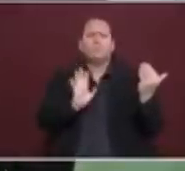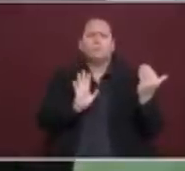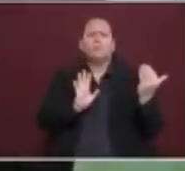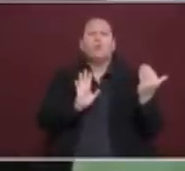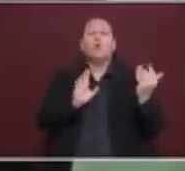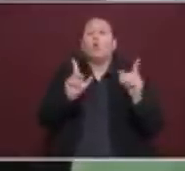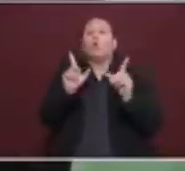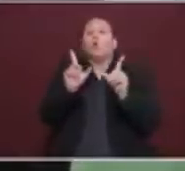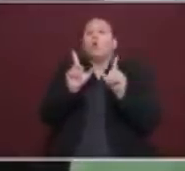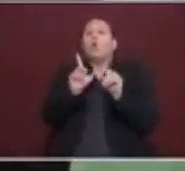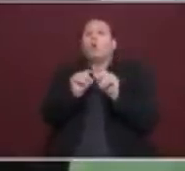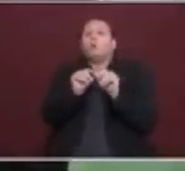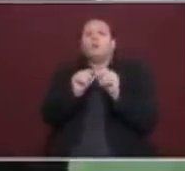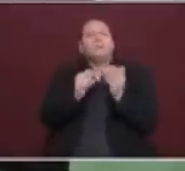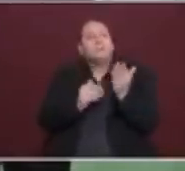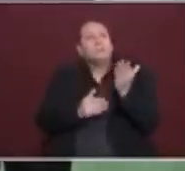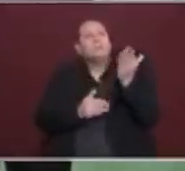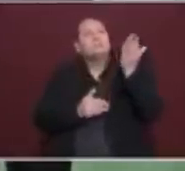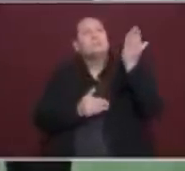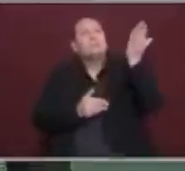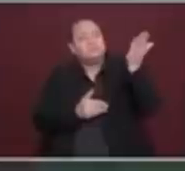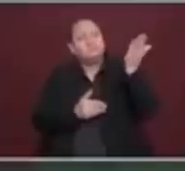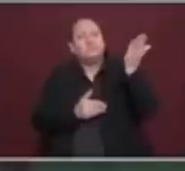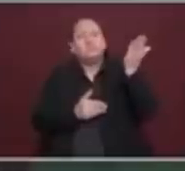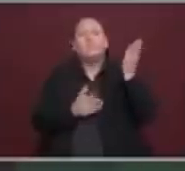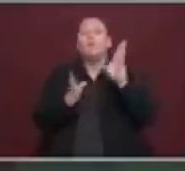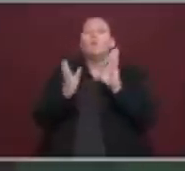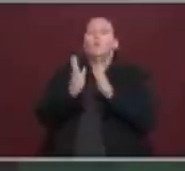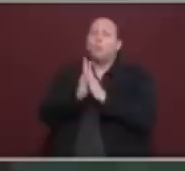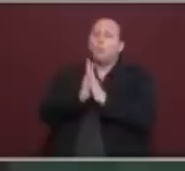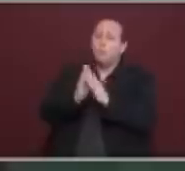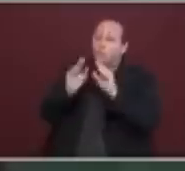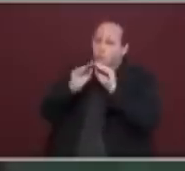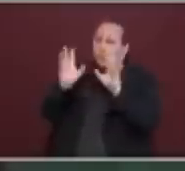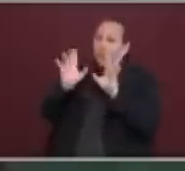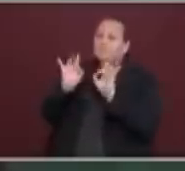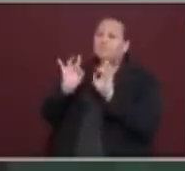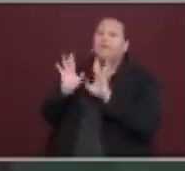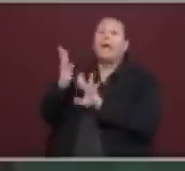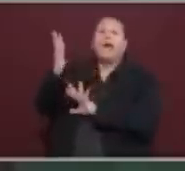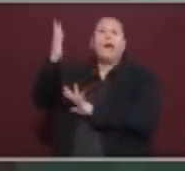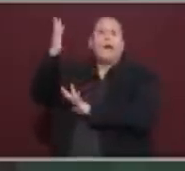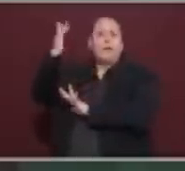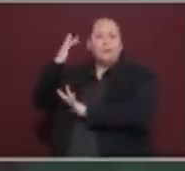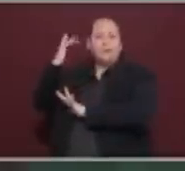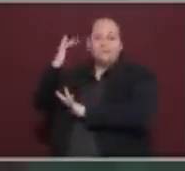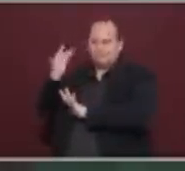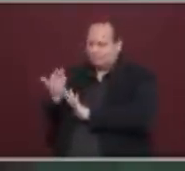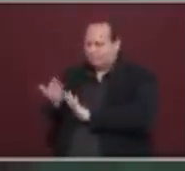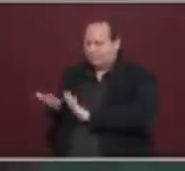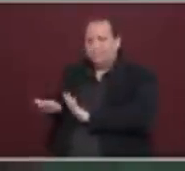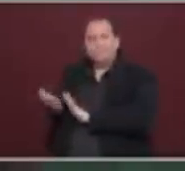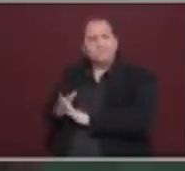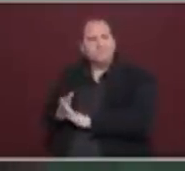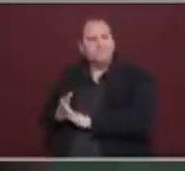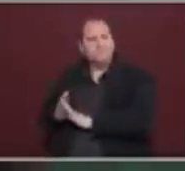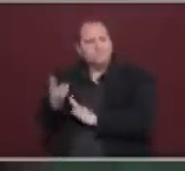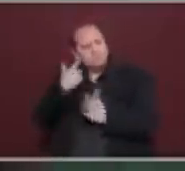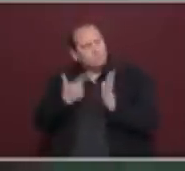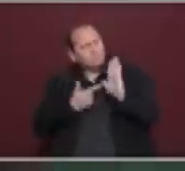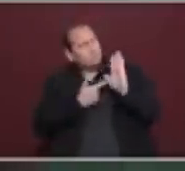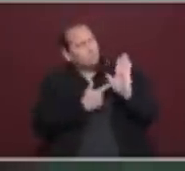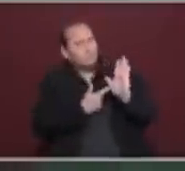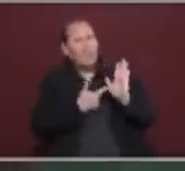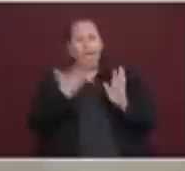más aclarar lo que sucedió pues miren este